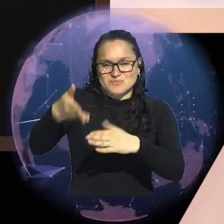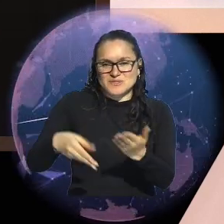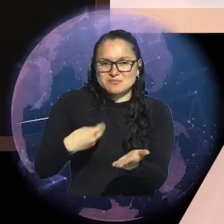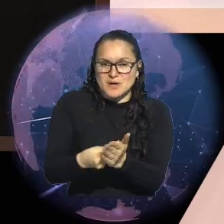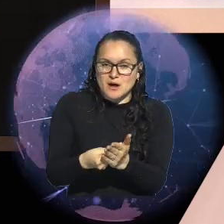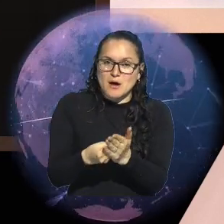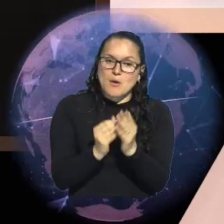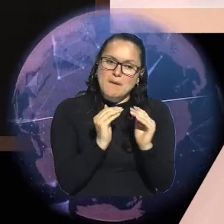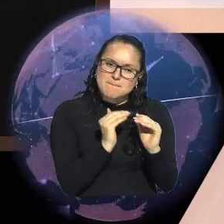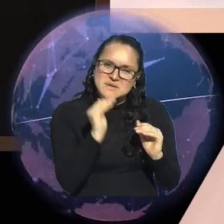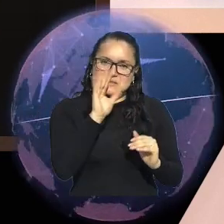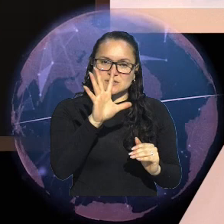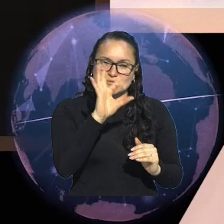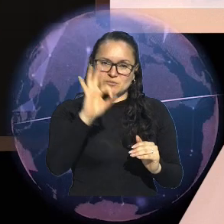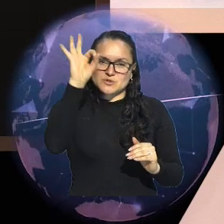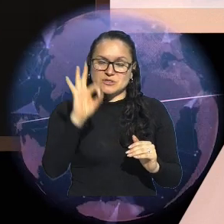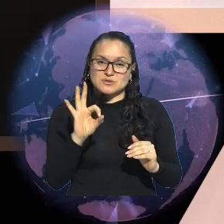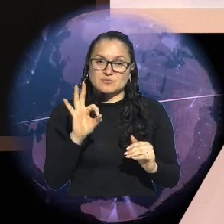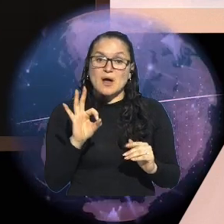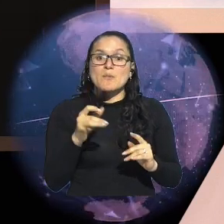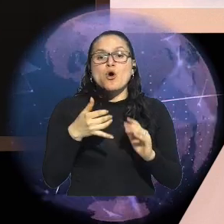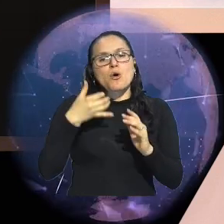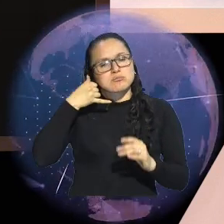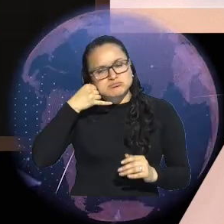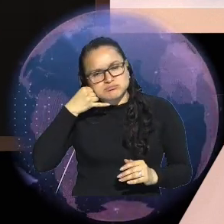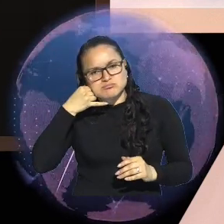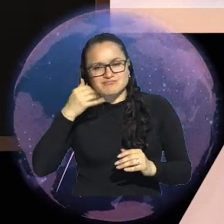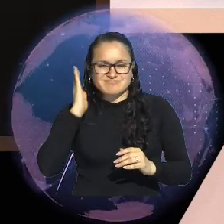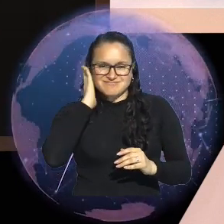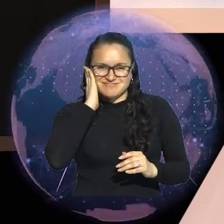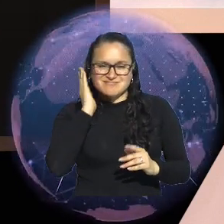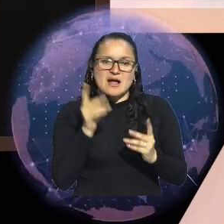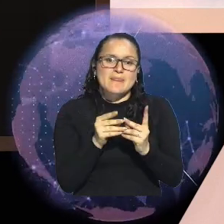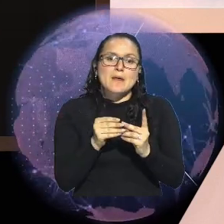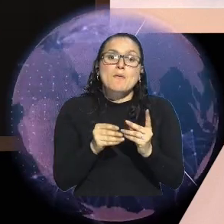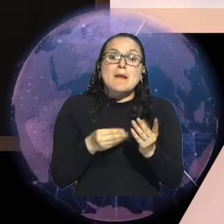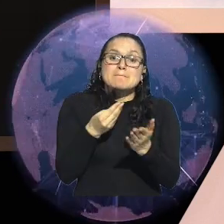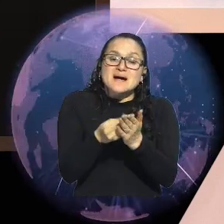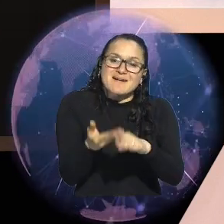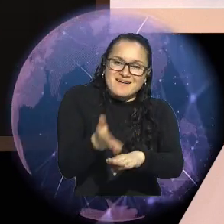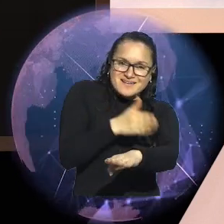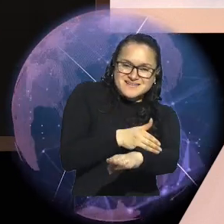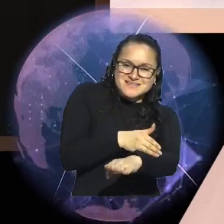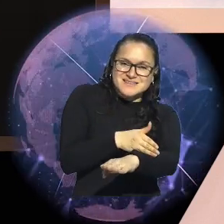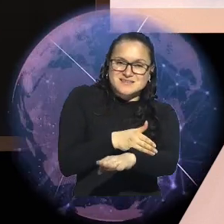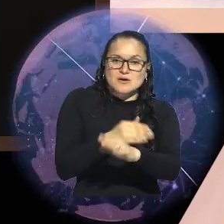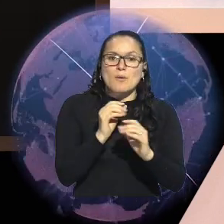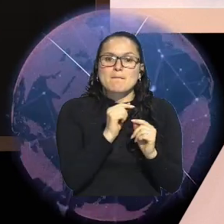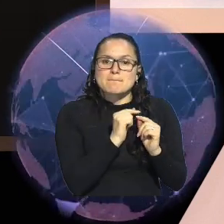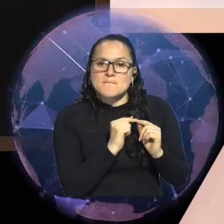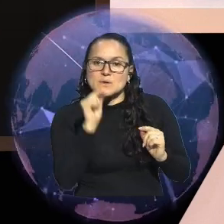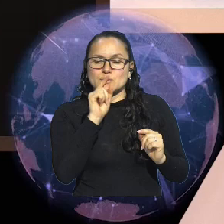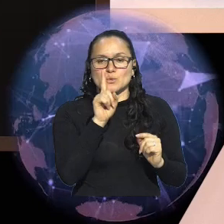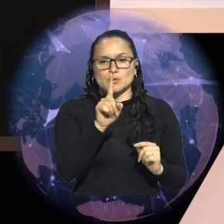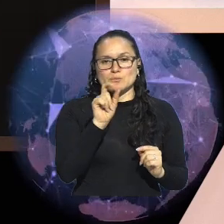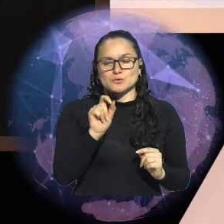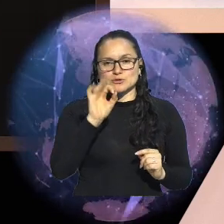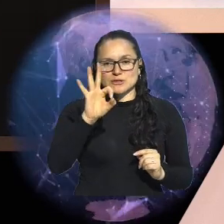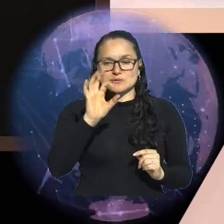5% mientras que aquellas que están relacionadas con la modalidad prepago lo hicieron en un 1.3 por